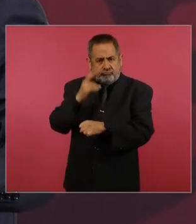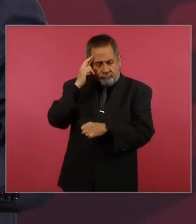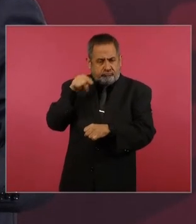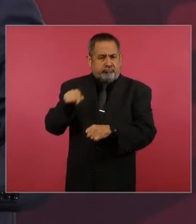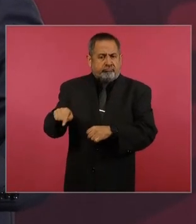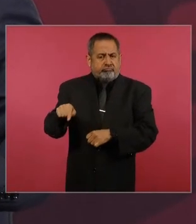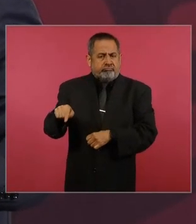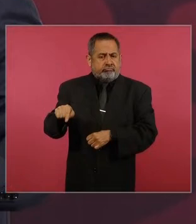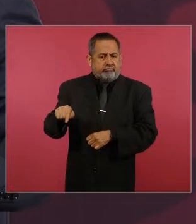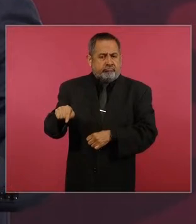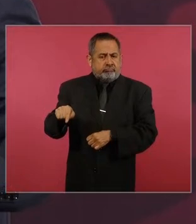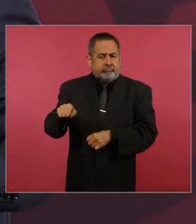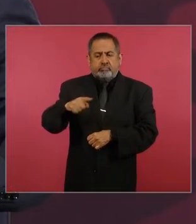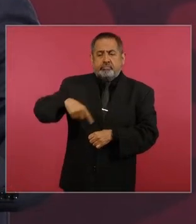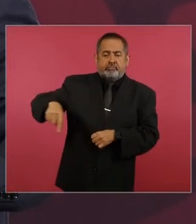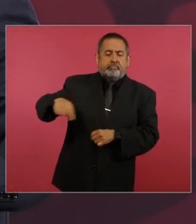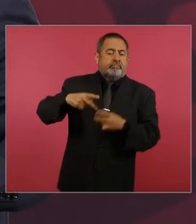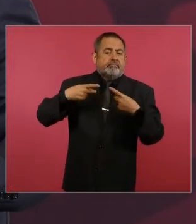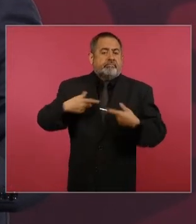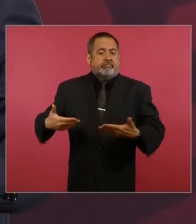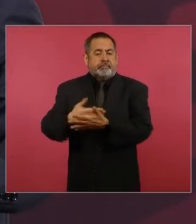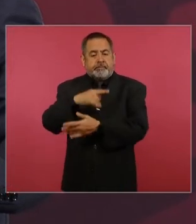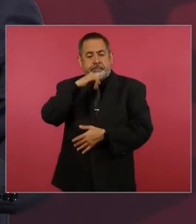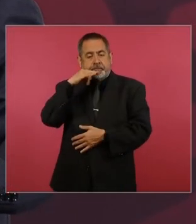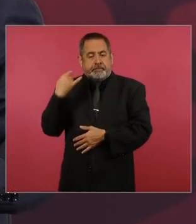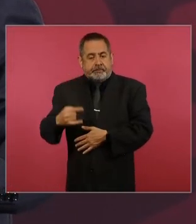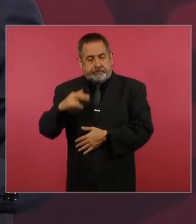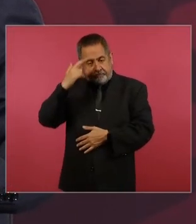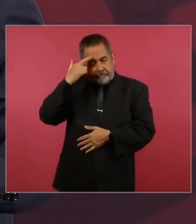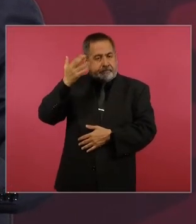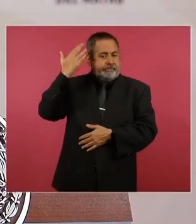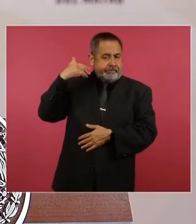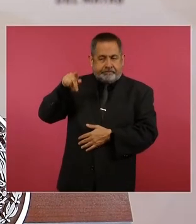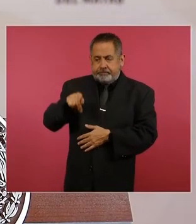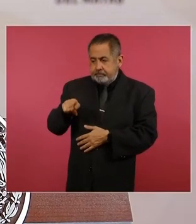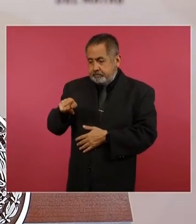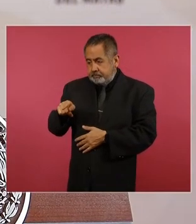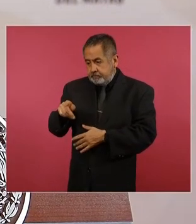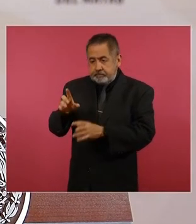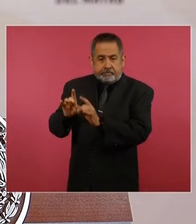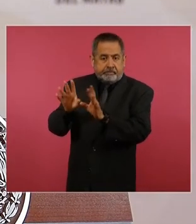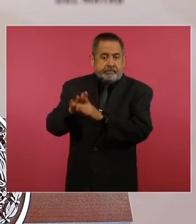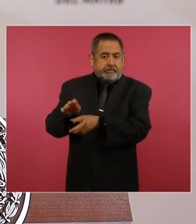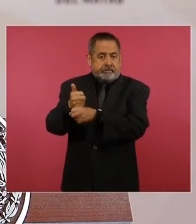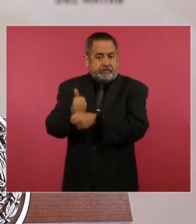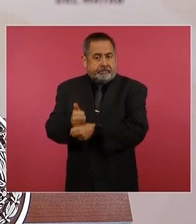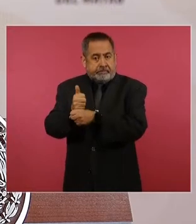a los chilenos que fueron víctimas